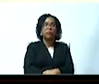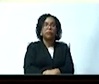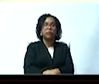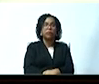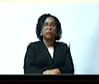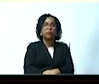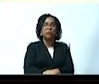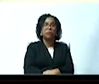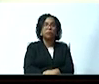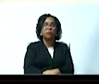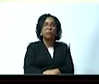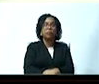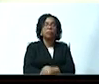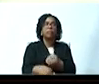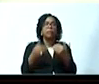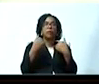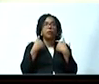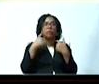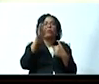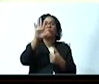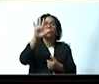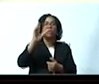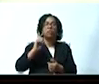marcaron y después no votaron.